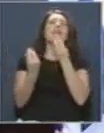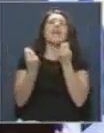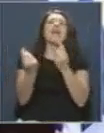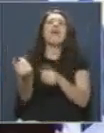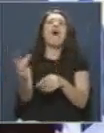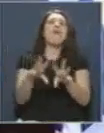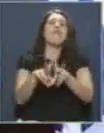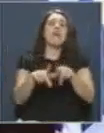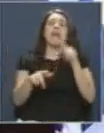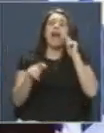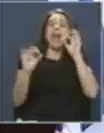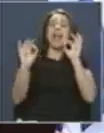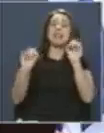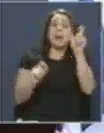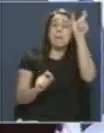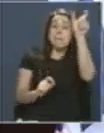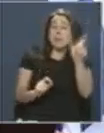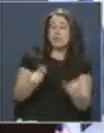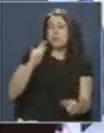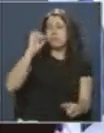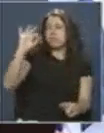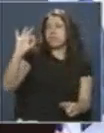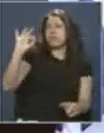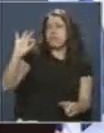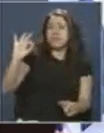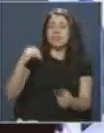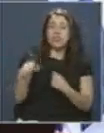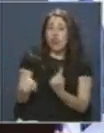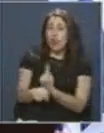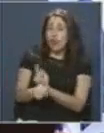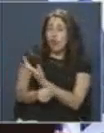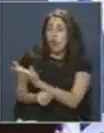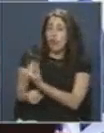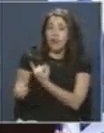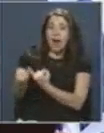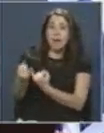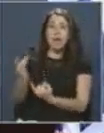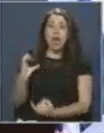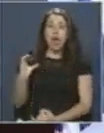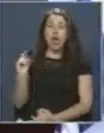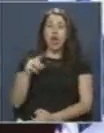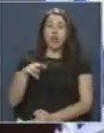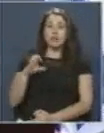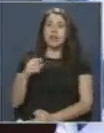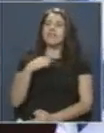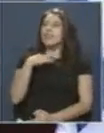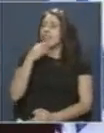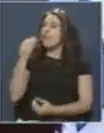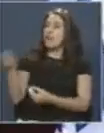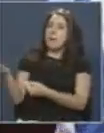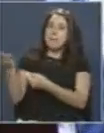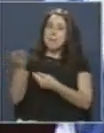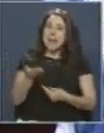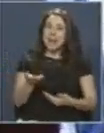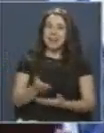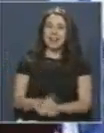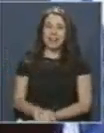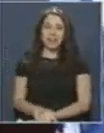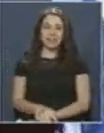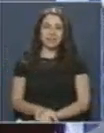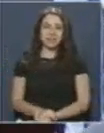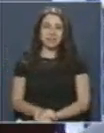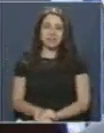familia exitosa, de la persona exitosa, lo conversábamos recién con mi amigo Cosme, que dicho sea de paso, bienvenido de vuelta al mundo. Muchas